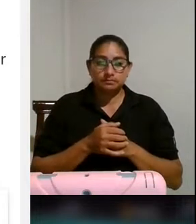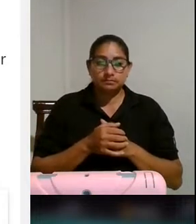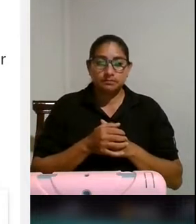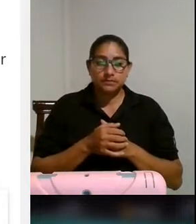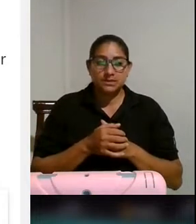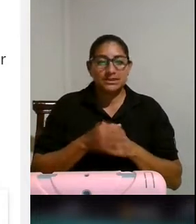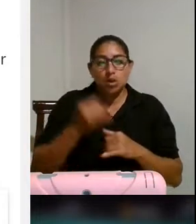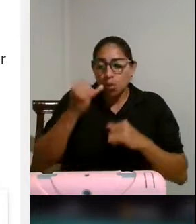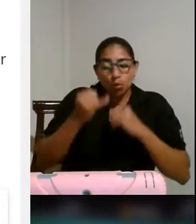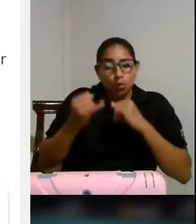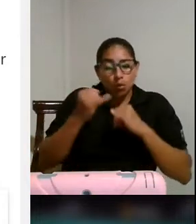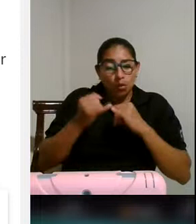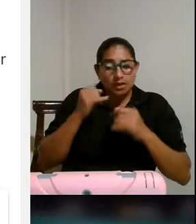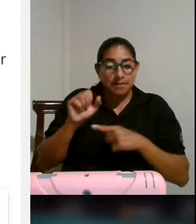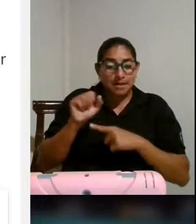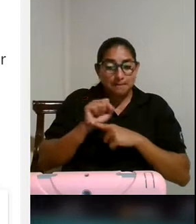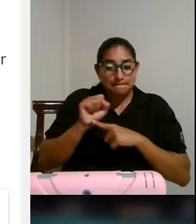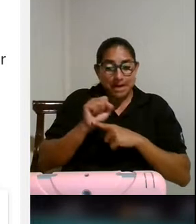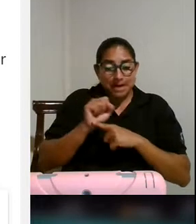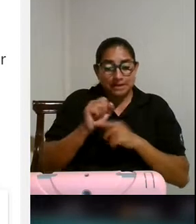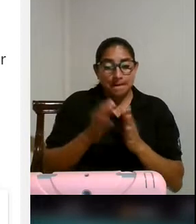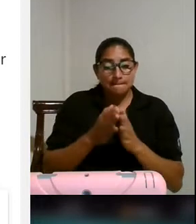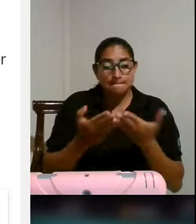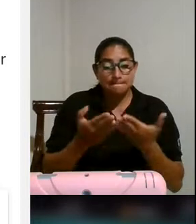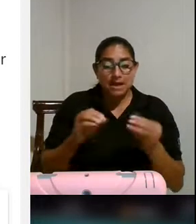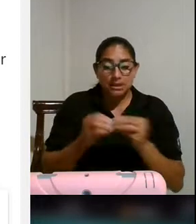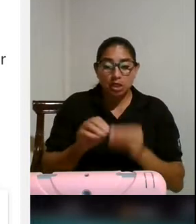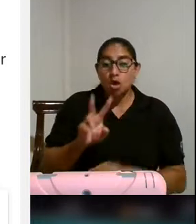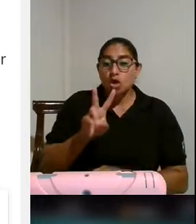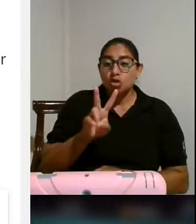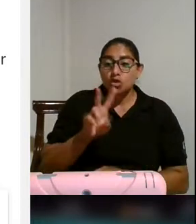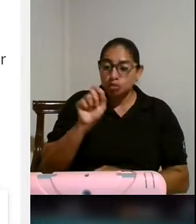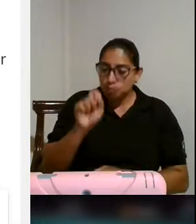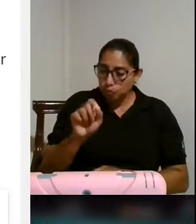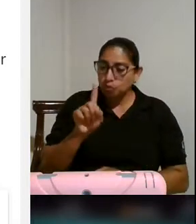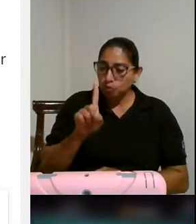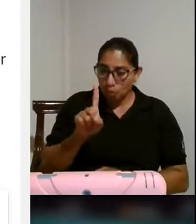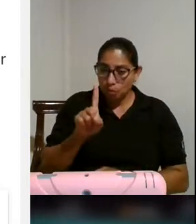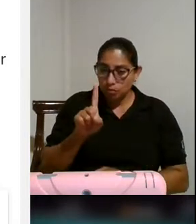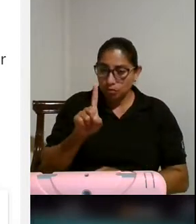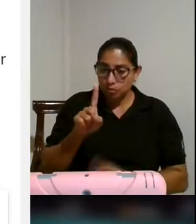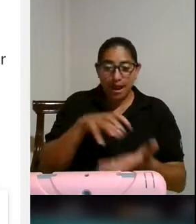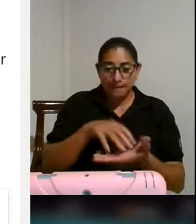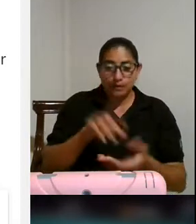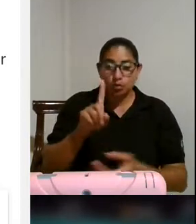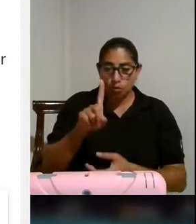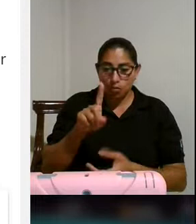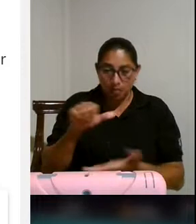ejercicios de la parte 2.1, ¿verdad? El capítulo en la parte 2.1, ya ahí